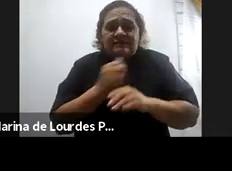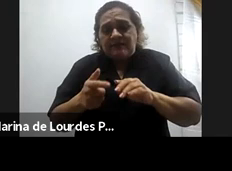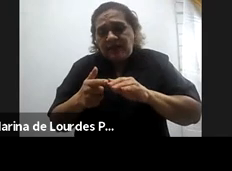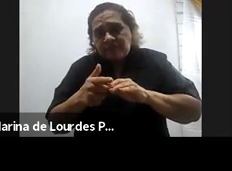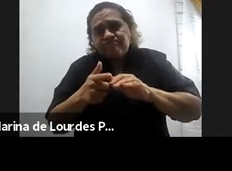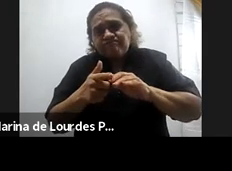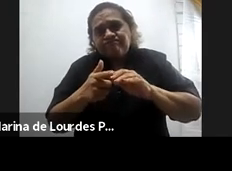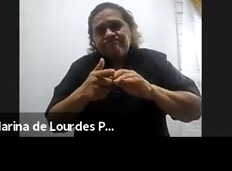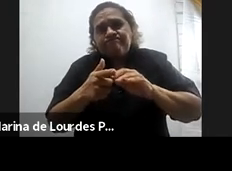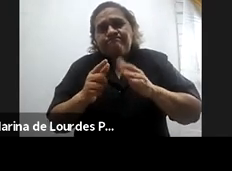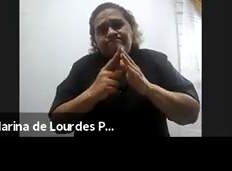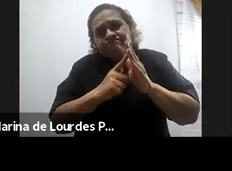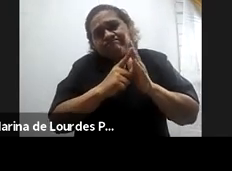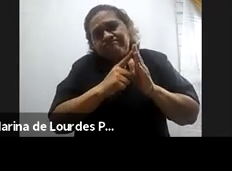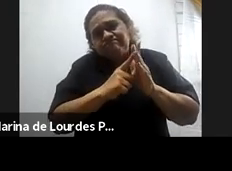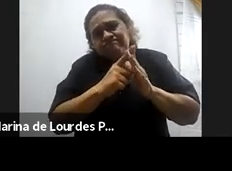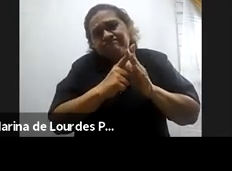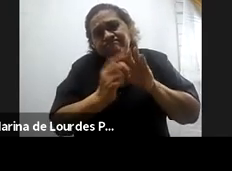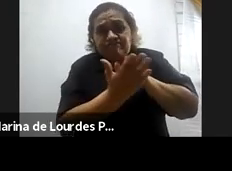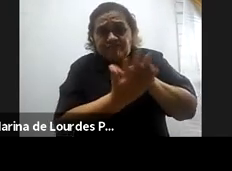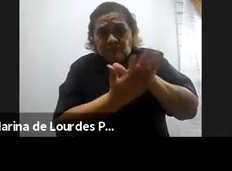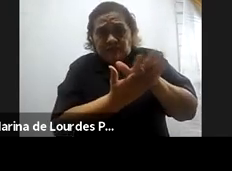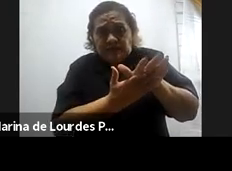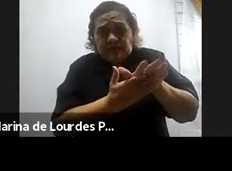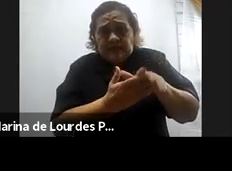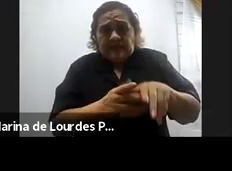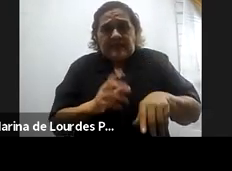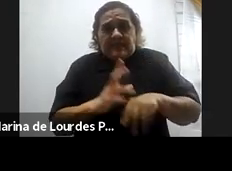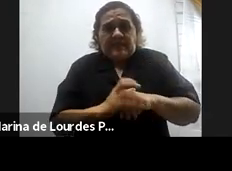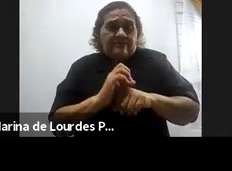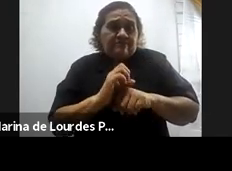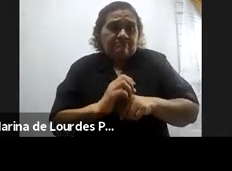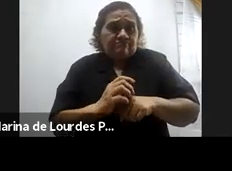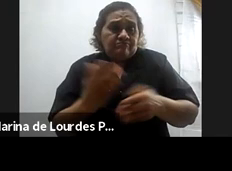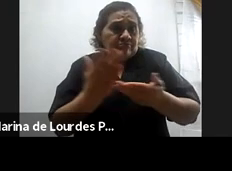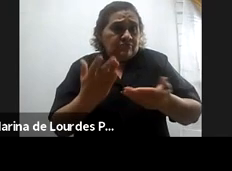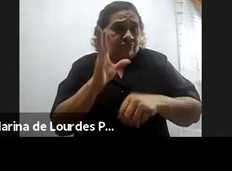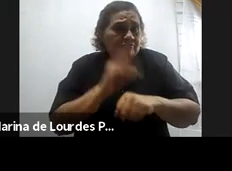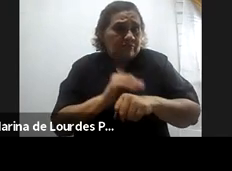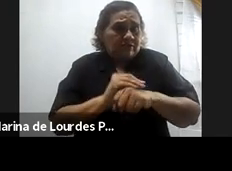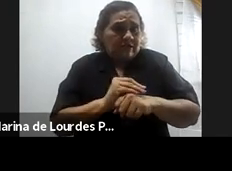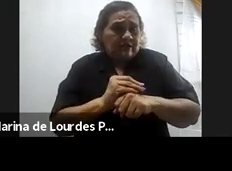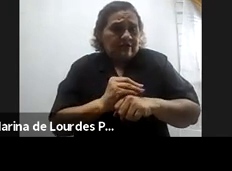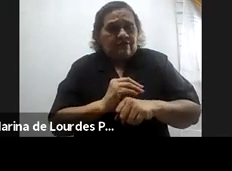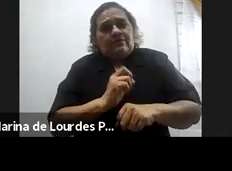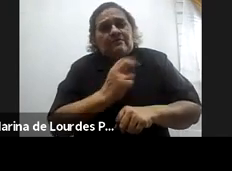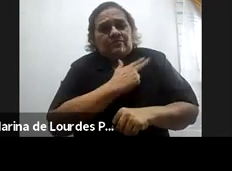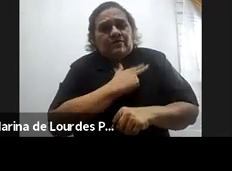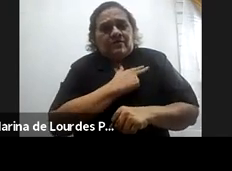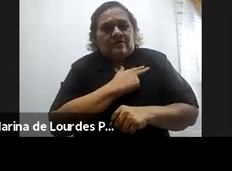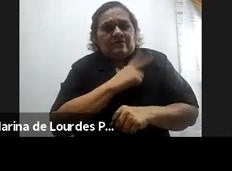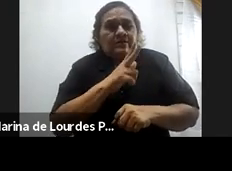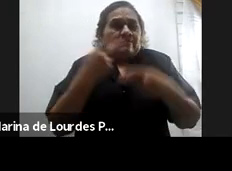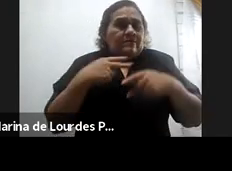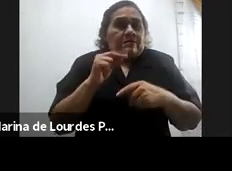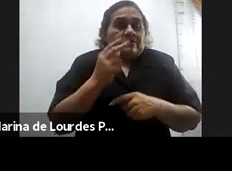rozar los dedos, pueden rozar el pie y ocasionar una lesión que la persona cuando se quite los calcetines no lo vea, y